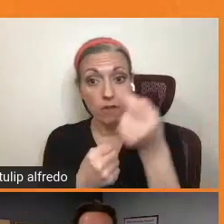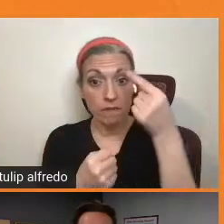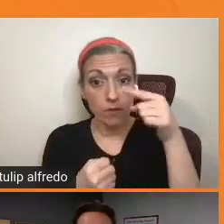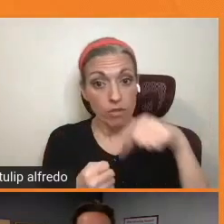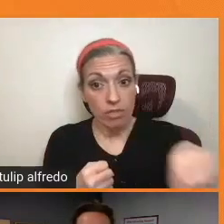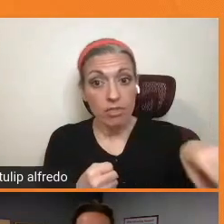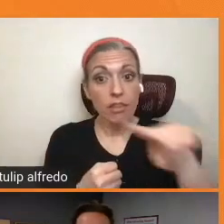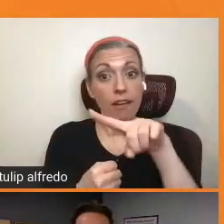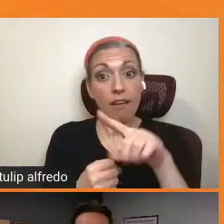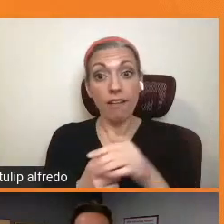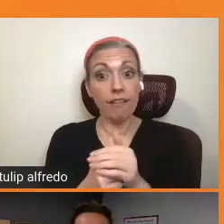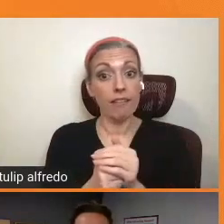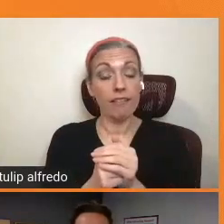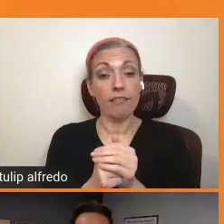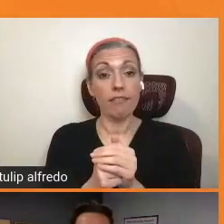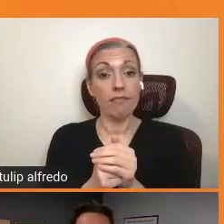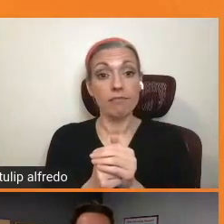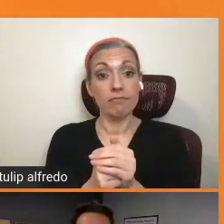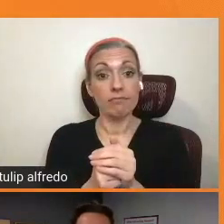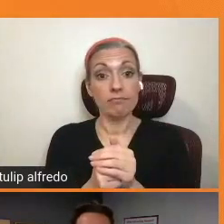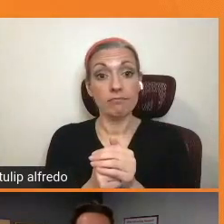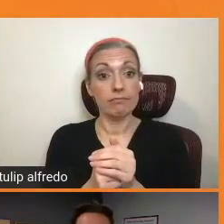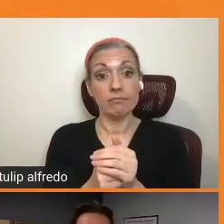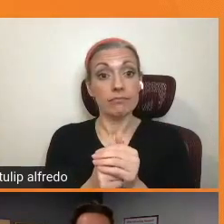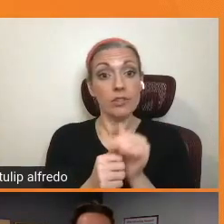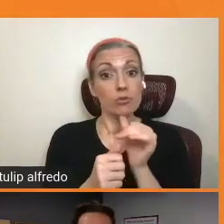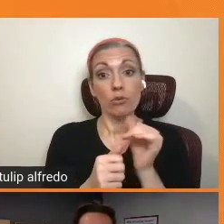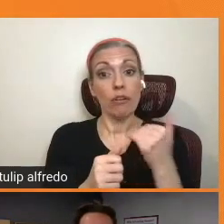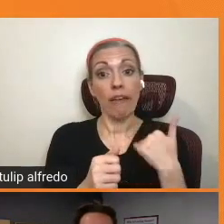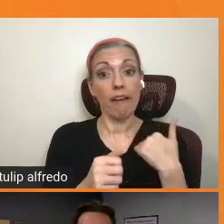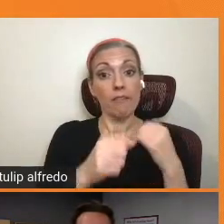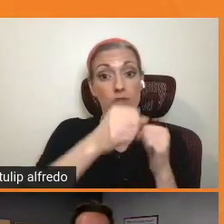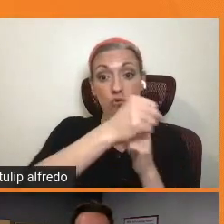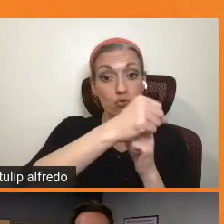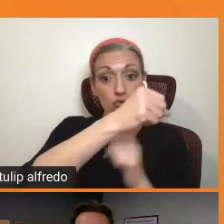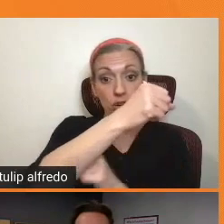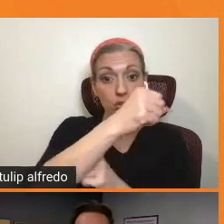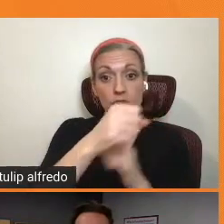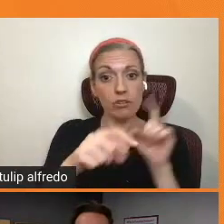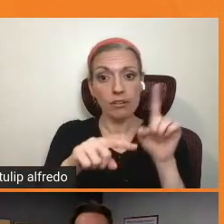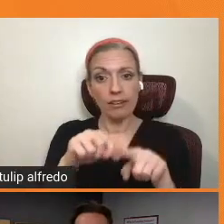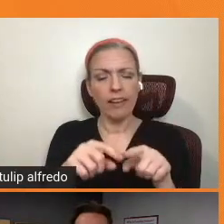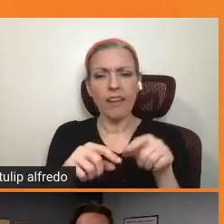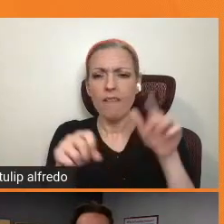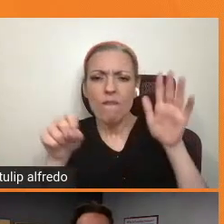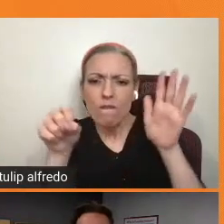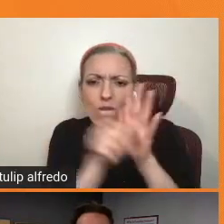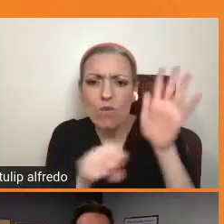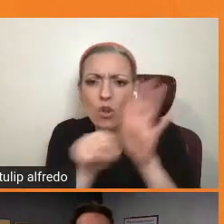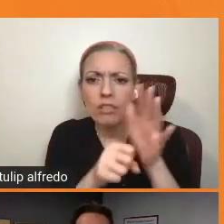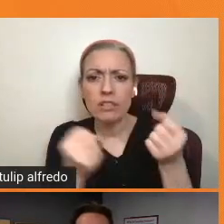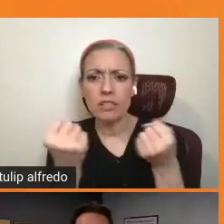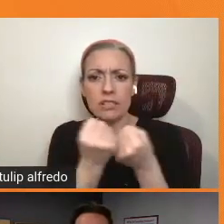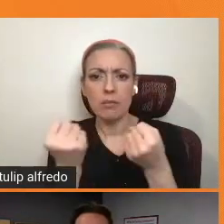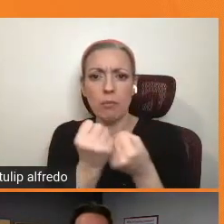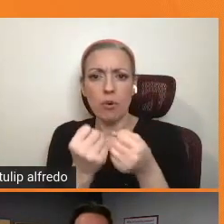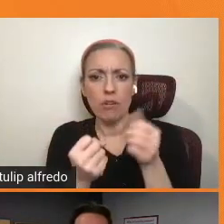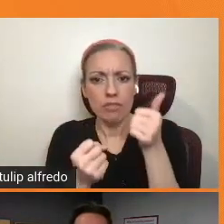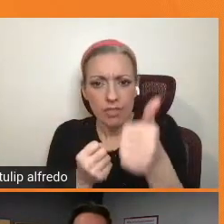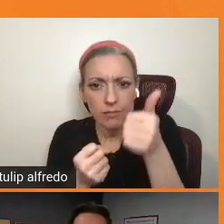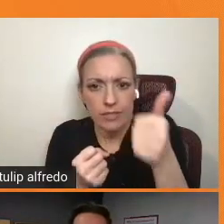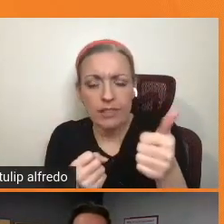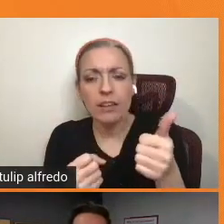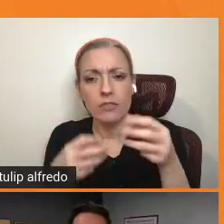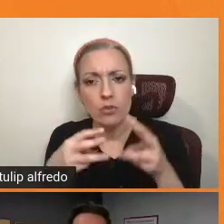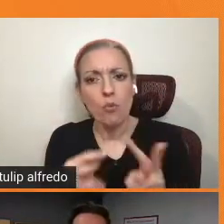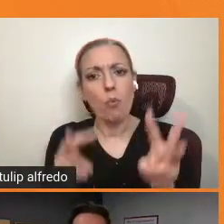sean discapacidades intelectuales, físicas, X, necesitan ciertos apoyos. Y cuando yo entré en